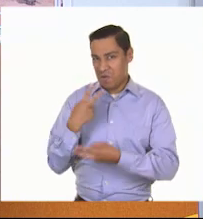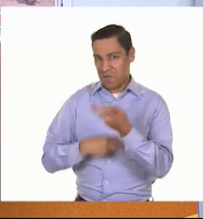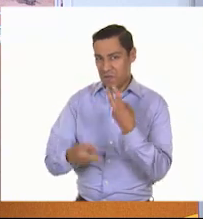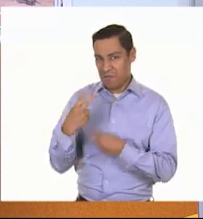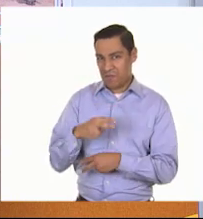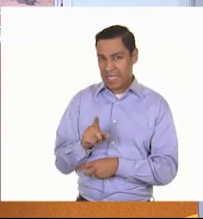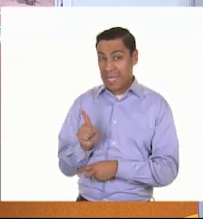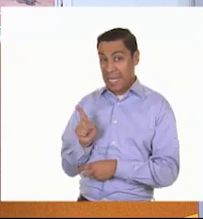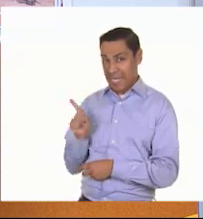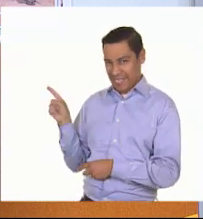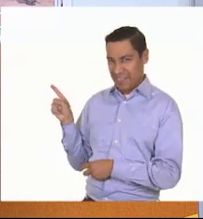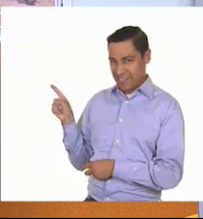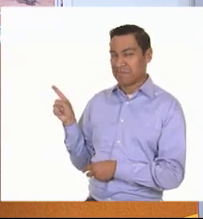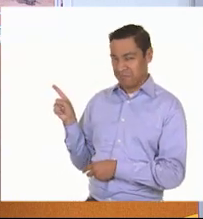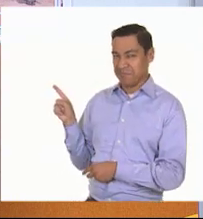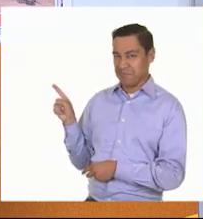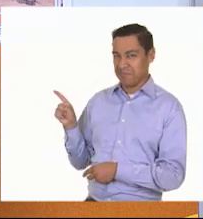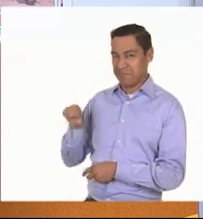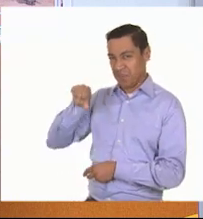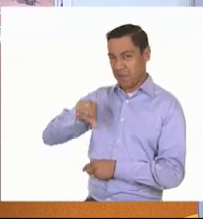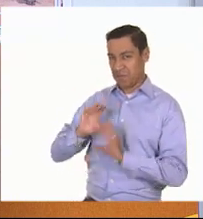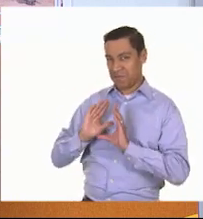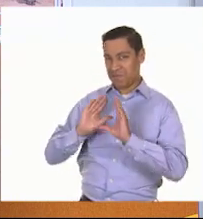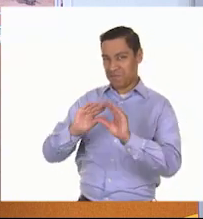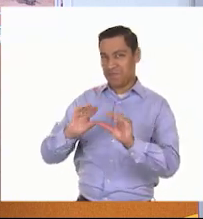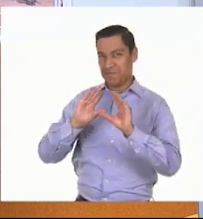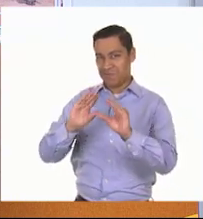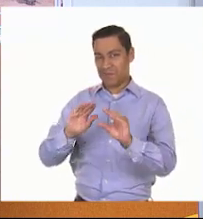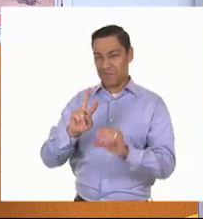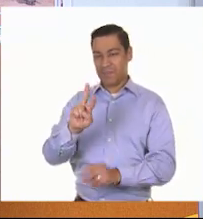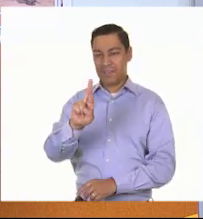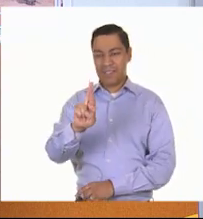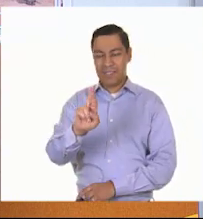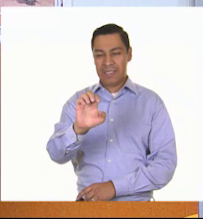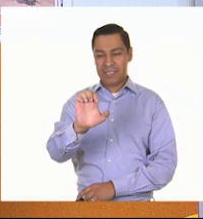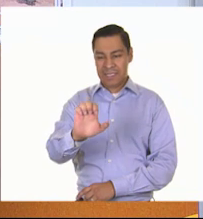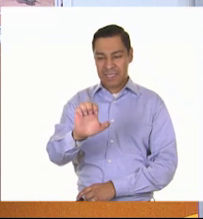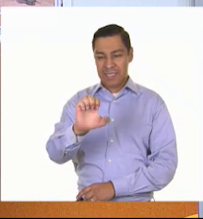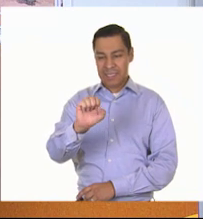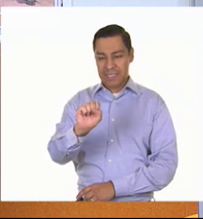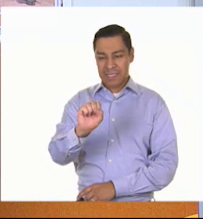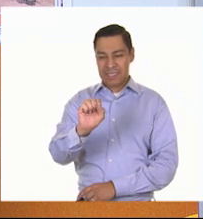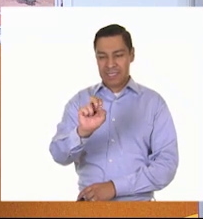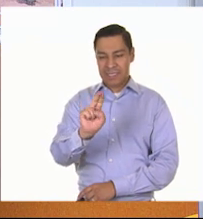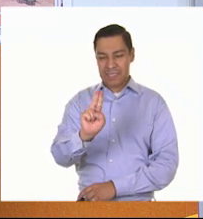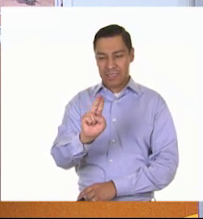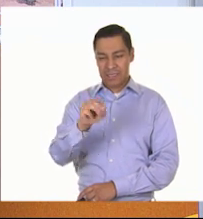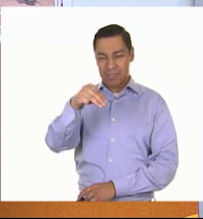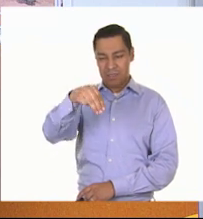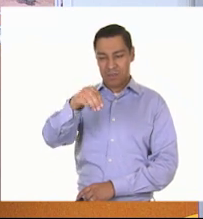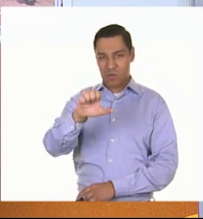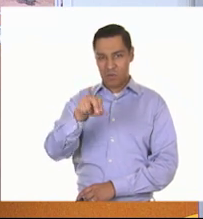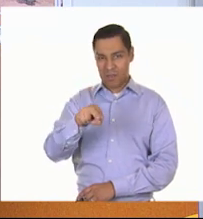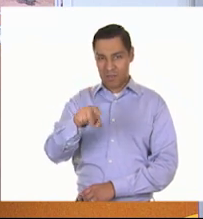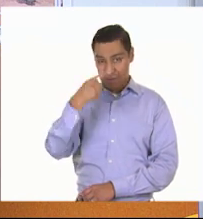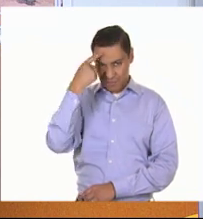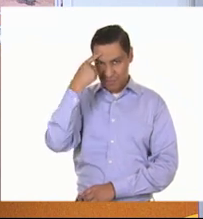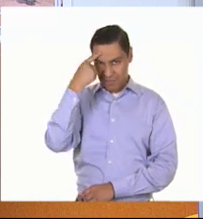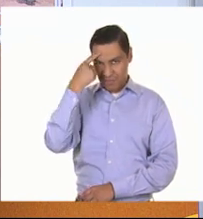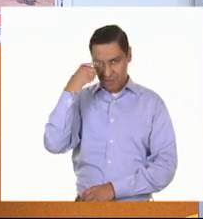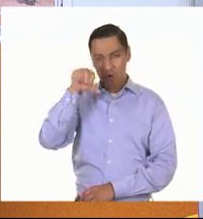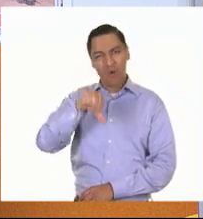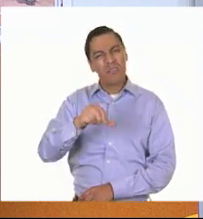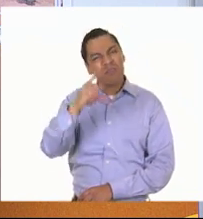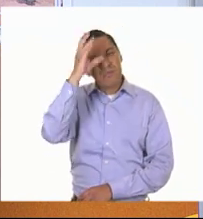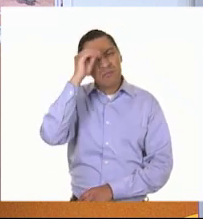Mariana, bueno, el día de hoy vamos a aprender a conocer qué es un resumen y a realizar uno correctamente. Pero vamos a recordar el día de